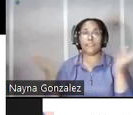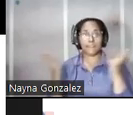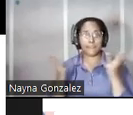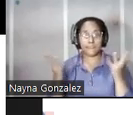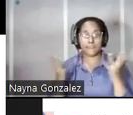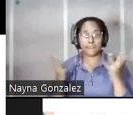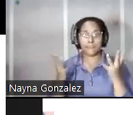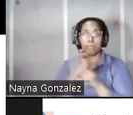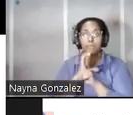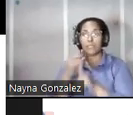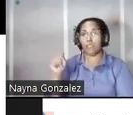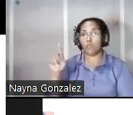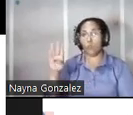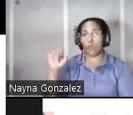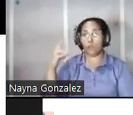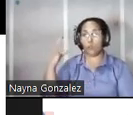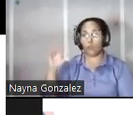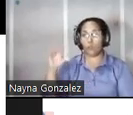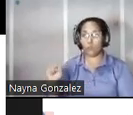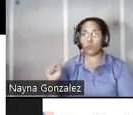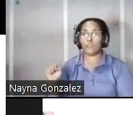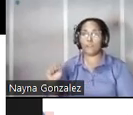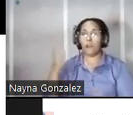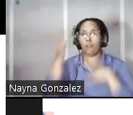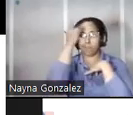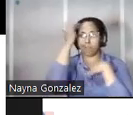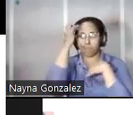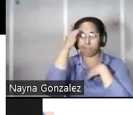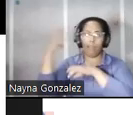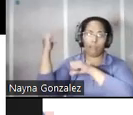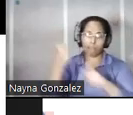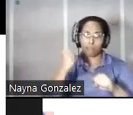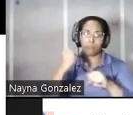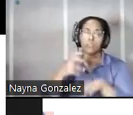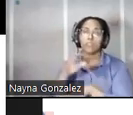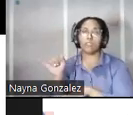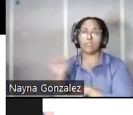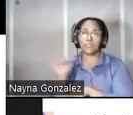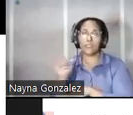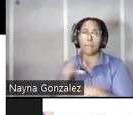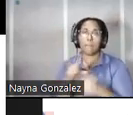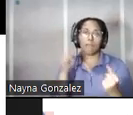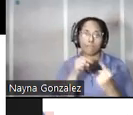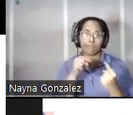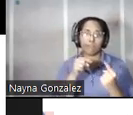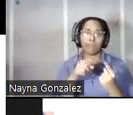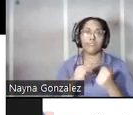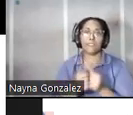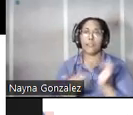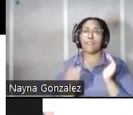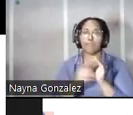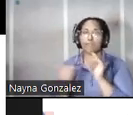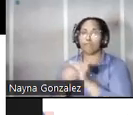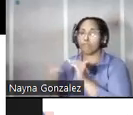añadir que en el caso de la tuberculosis, como un padecimiento crónico, también se ha señalado en repetidas fuentes,